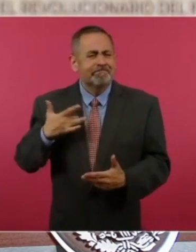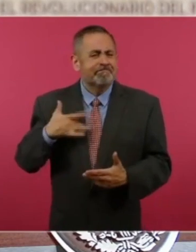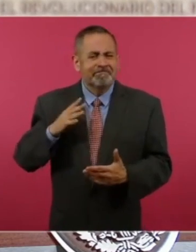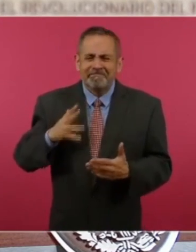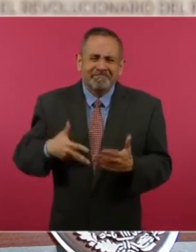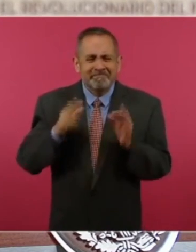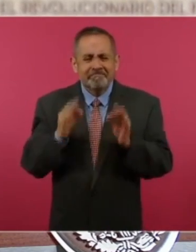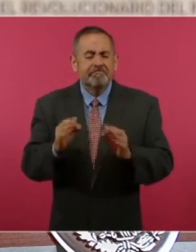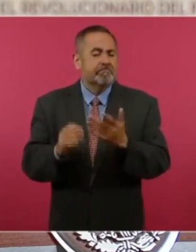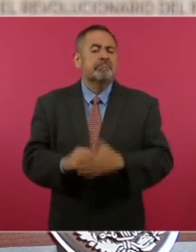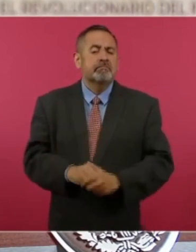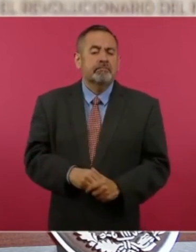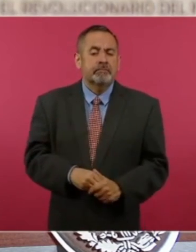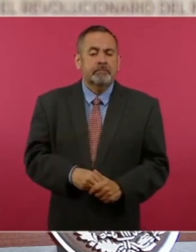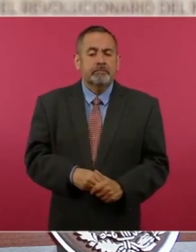Hay